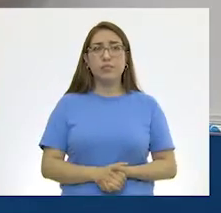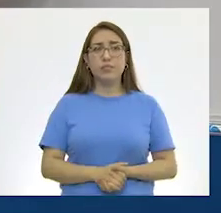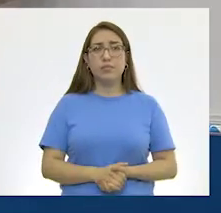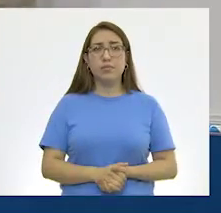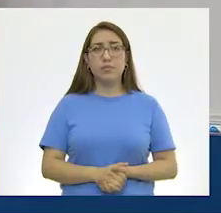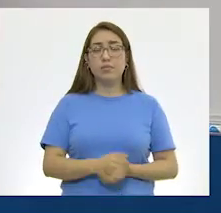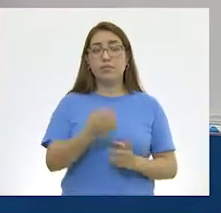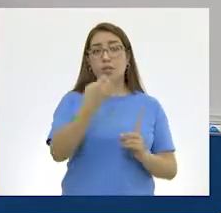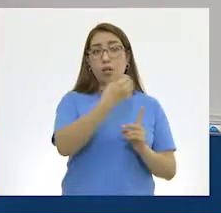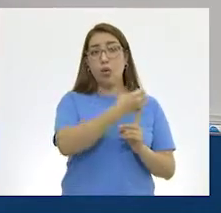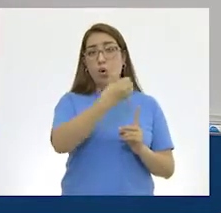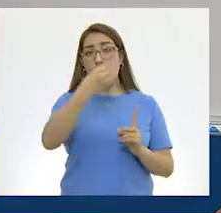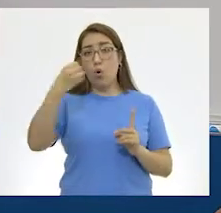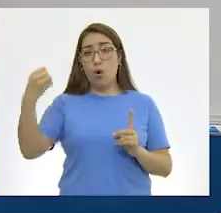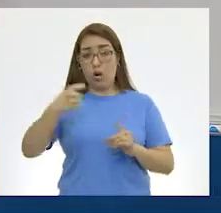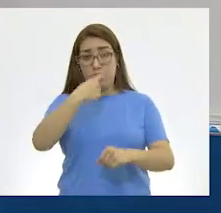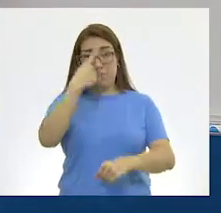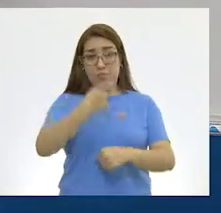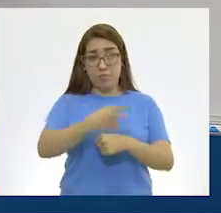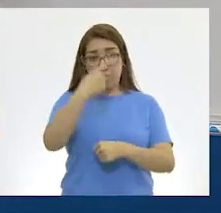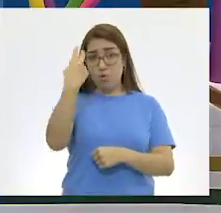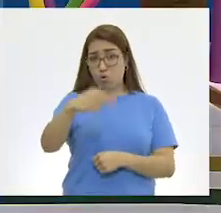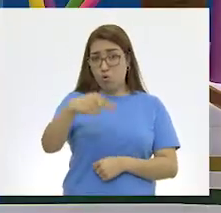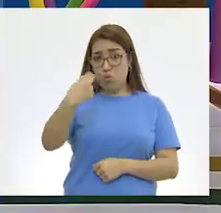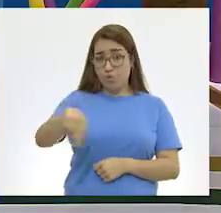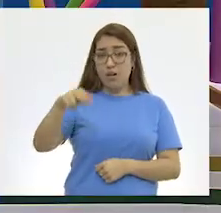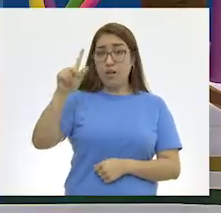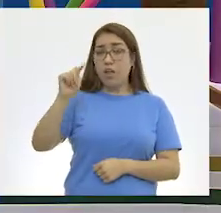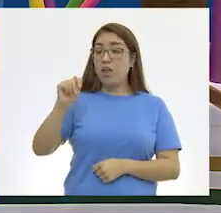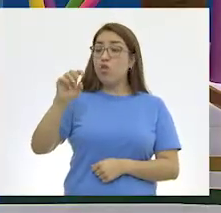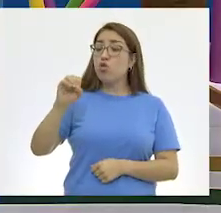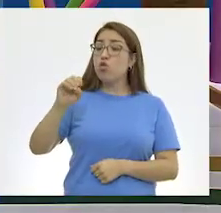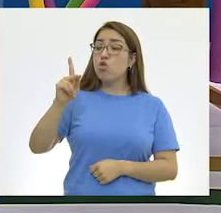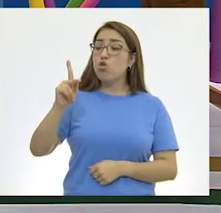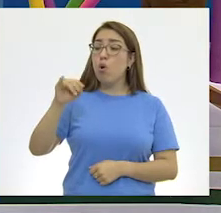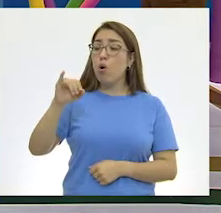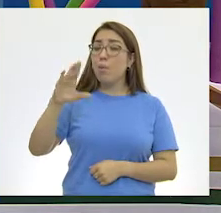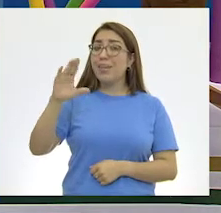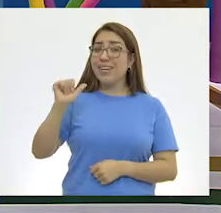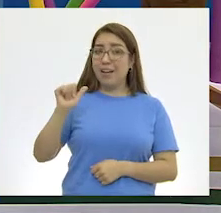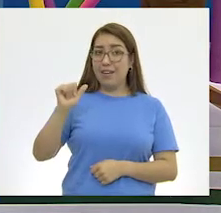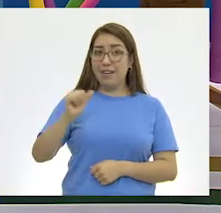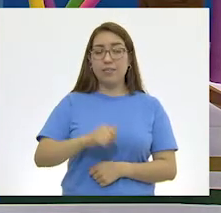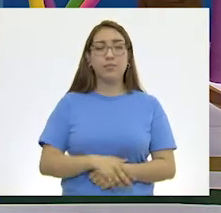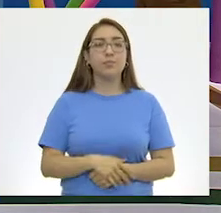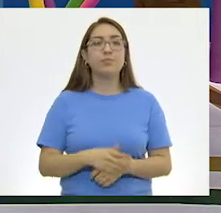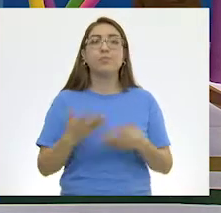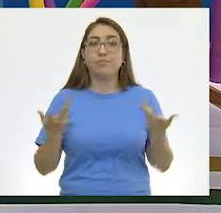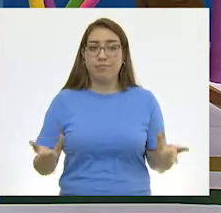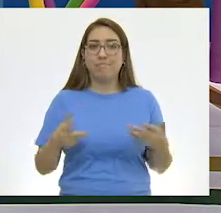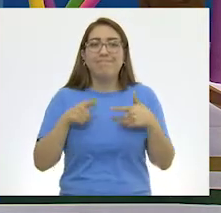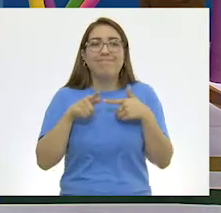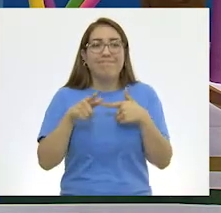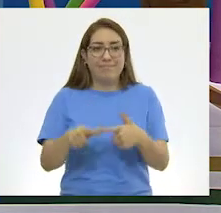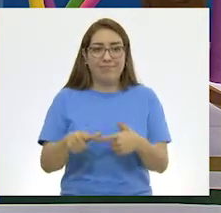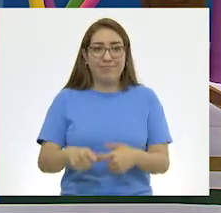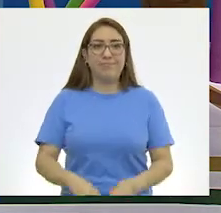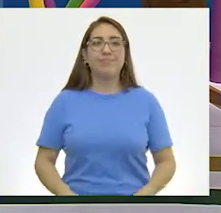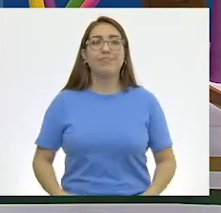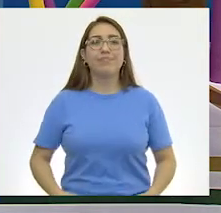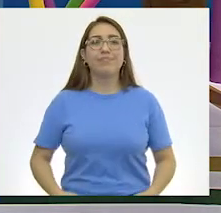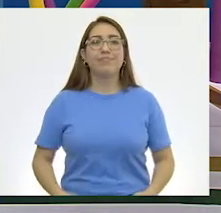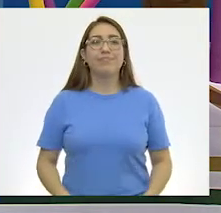Nuestra oración tópica, ¿verdad? Sí. Ok. Entonces, vamos a continuar.